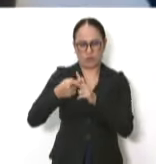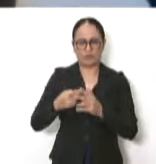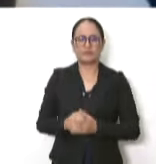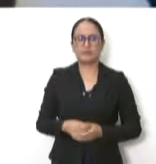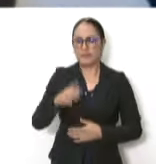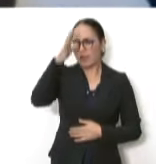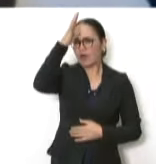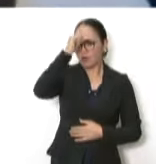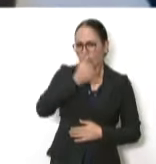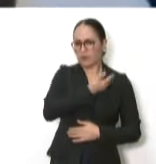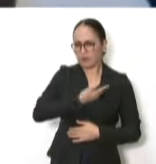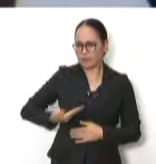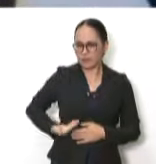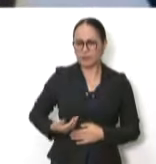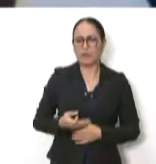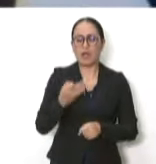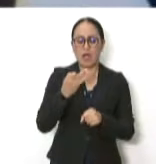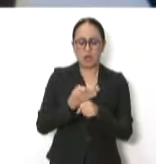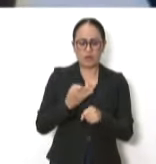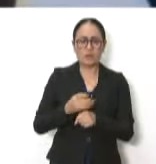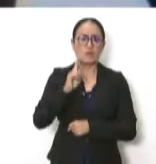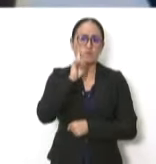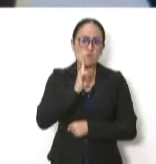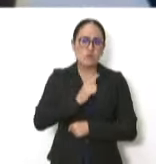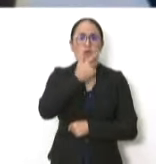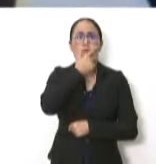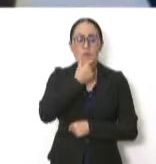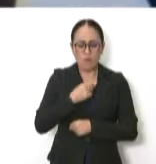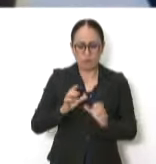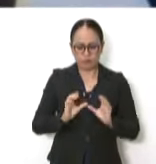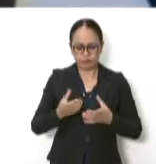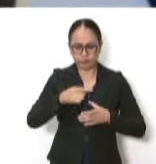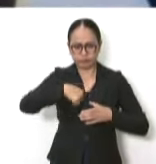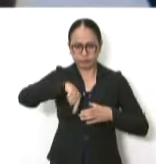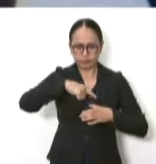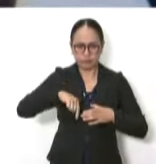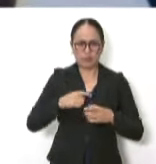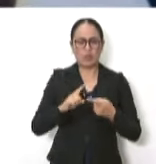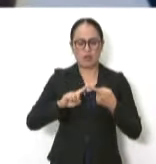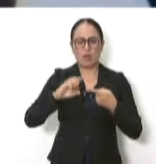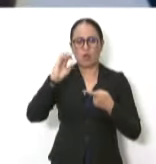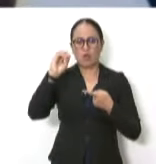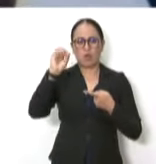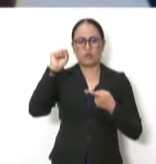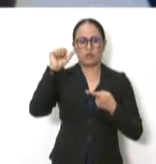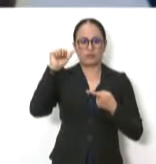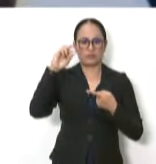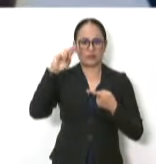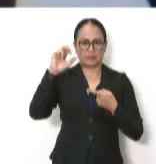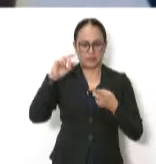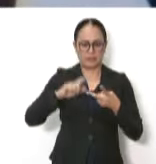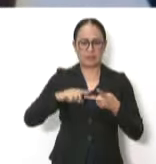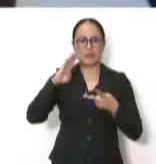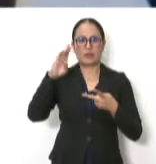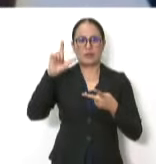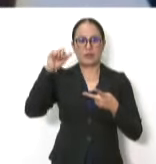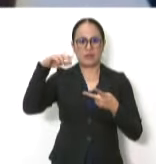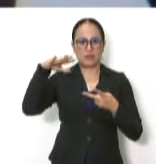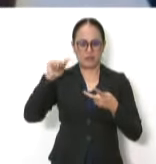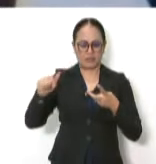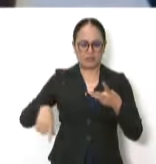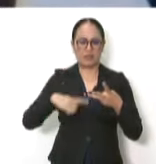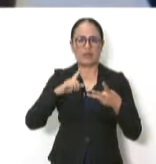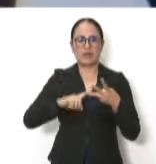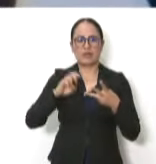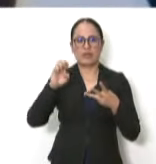presidente. Le informo que están presentes las y los comisionados Oscar Mauricio Guerra Ford, Blanca Lili Barra Cadena,